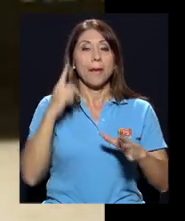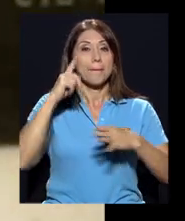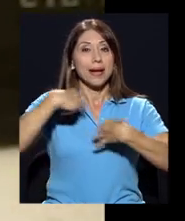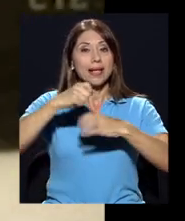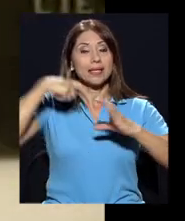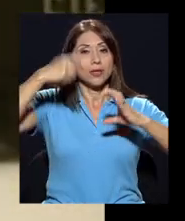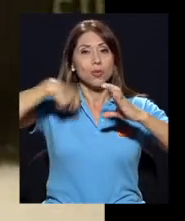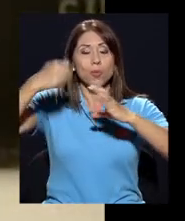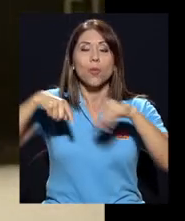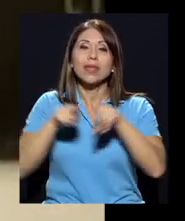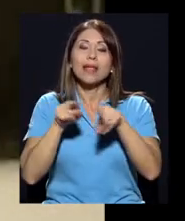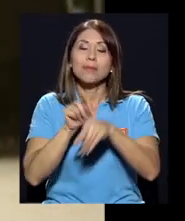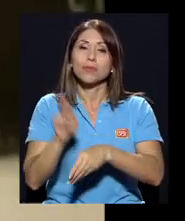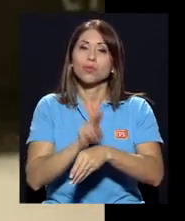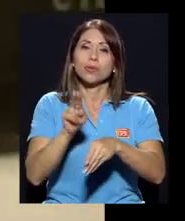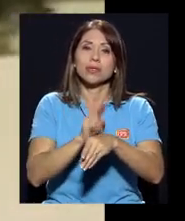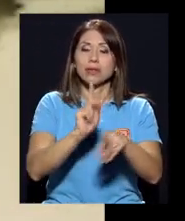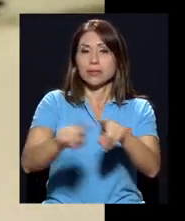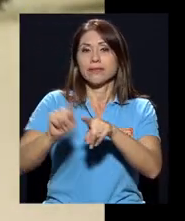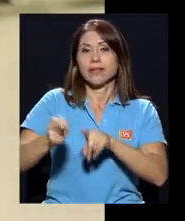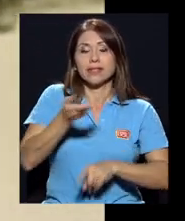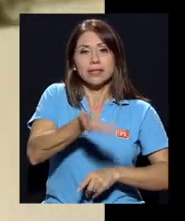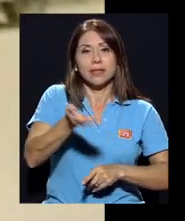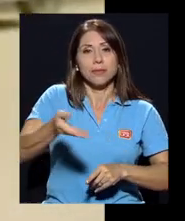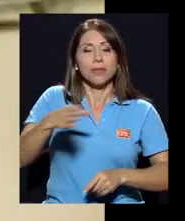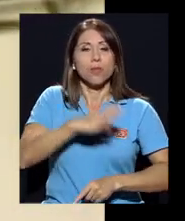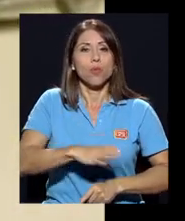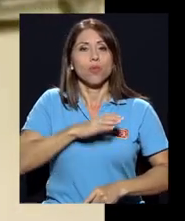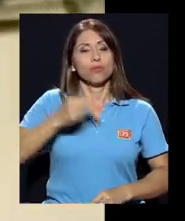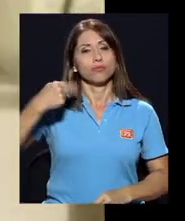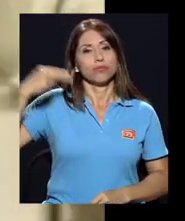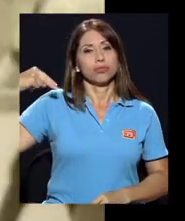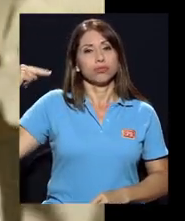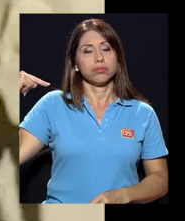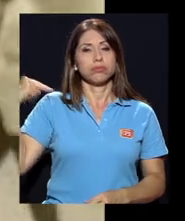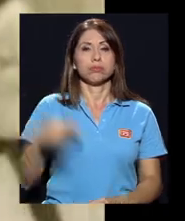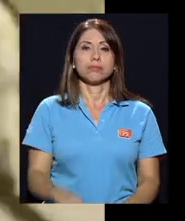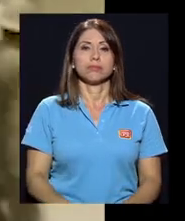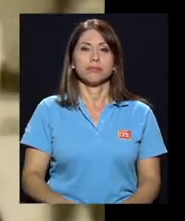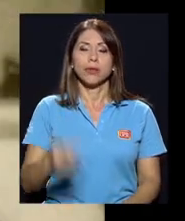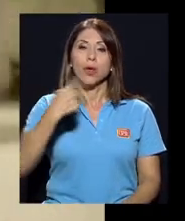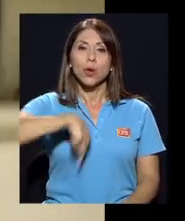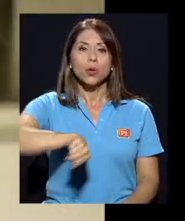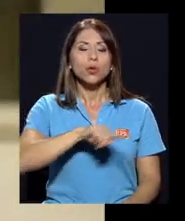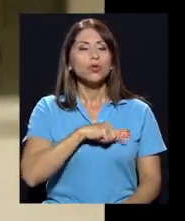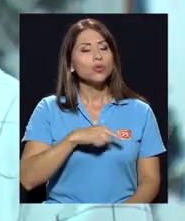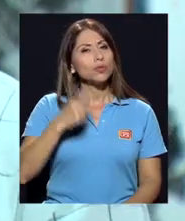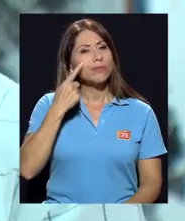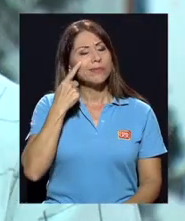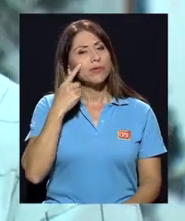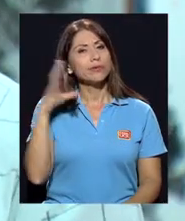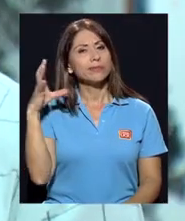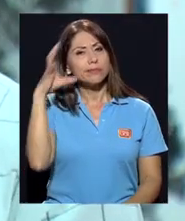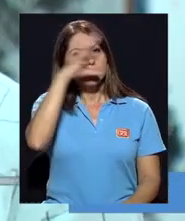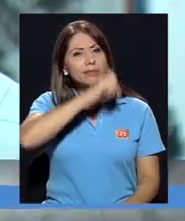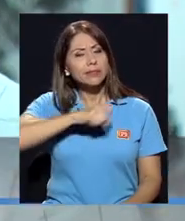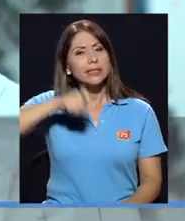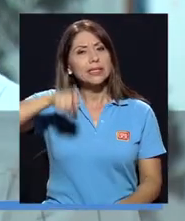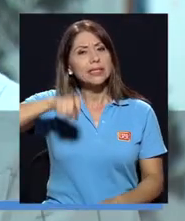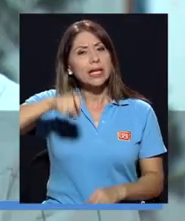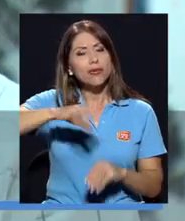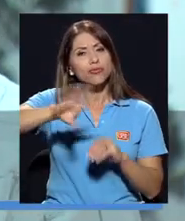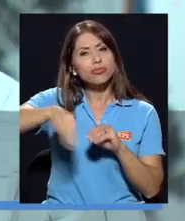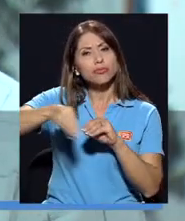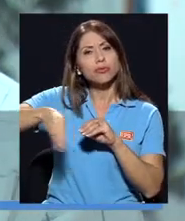también se utilizaron otro tipo de elementos históricos vimos que era necesario complementar con este